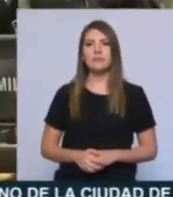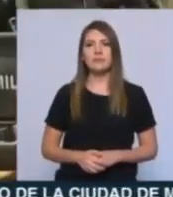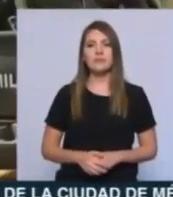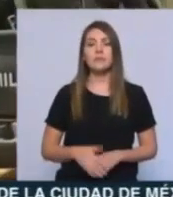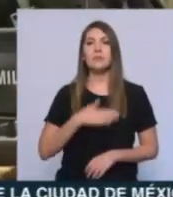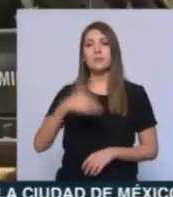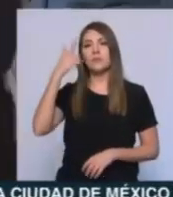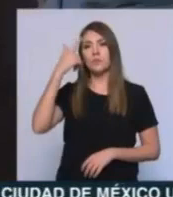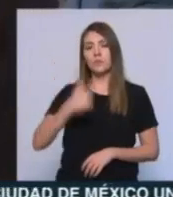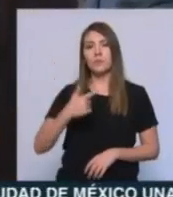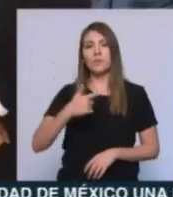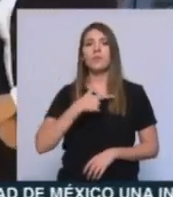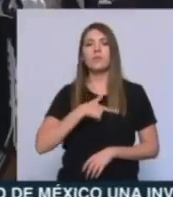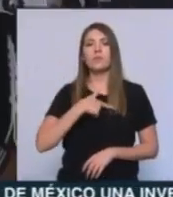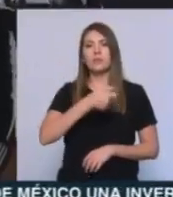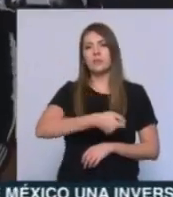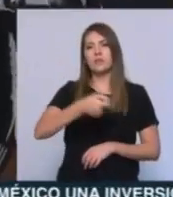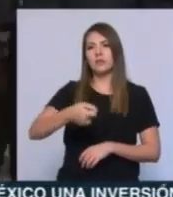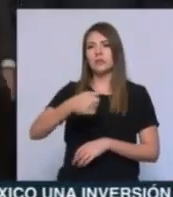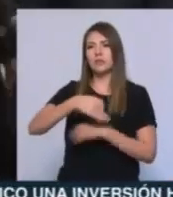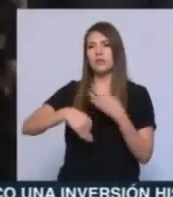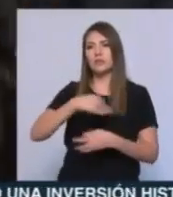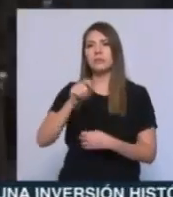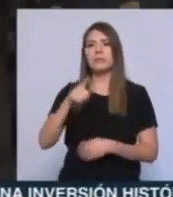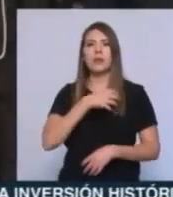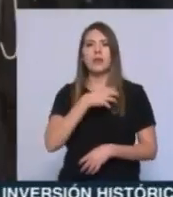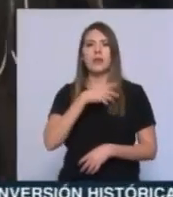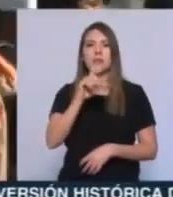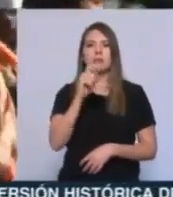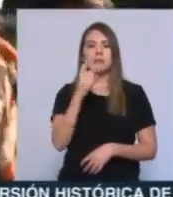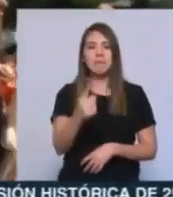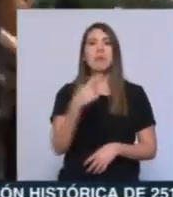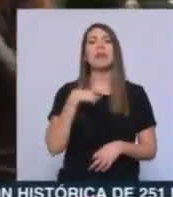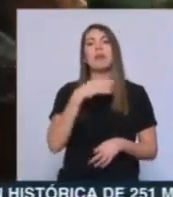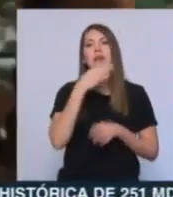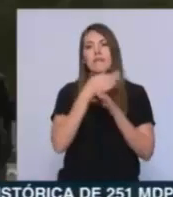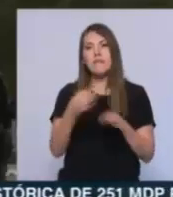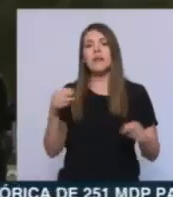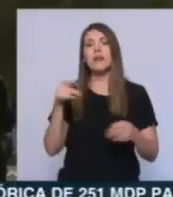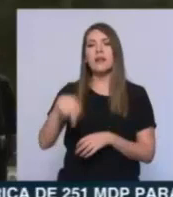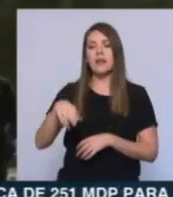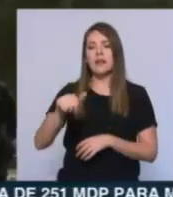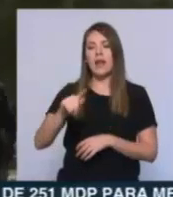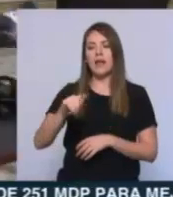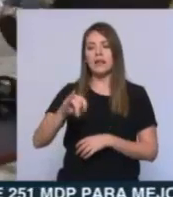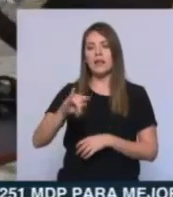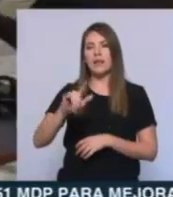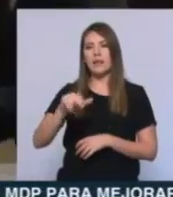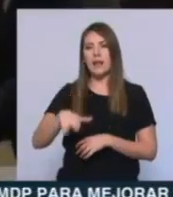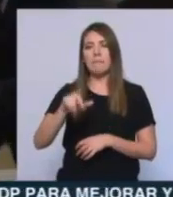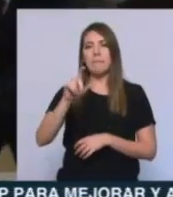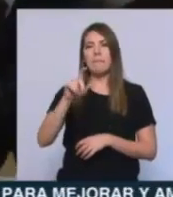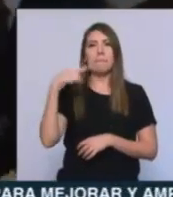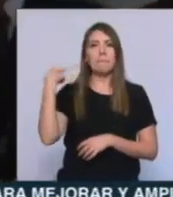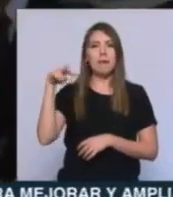Buenas noches, un gusto saludarlos a ustedes y al auditorio de Capital 21 para informarles que Minatitlán, Veracruz se convirtió en la primera región bajo el